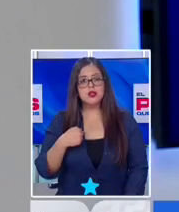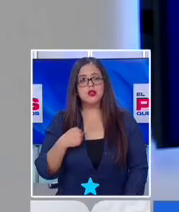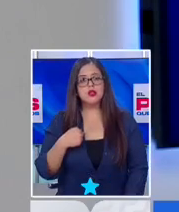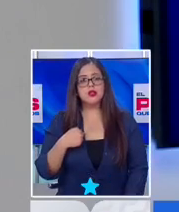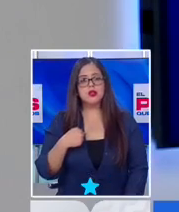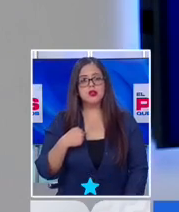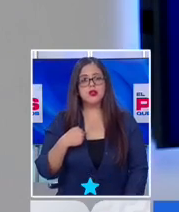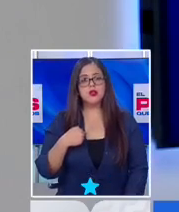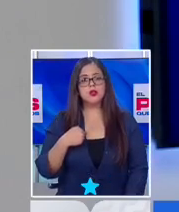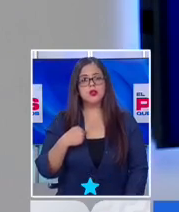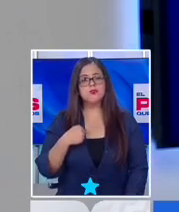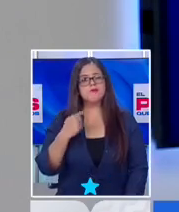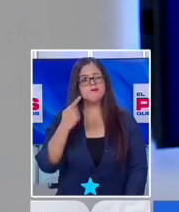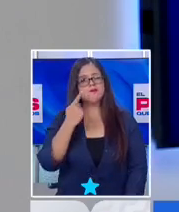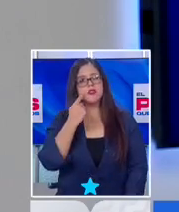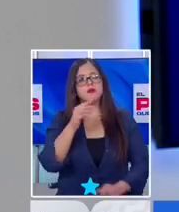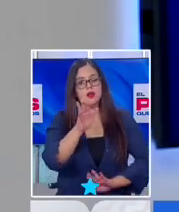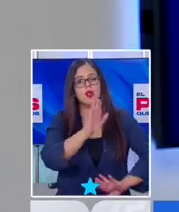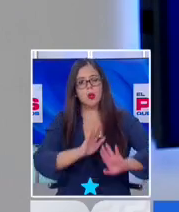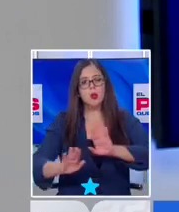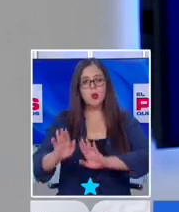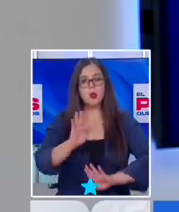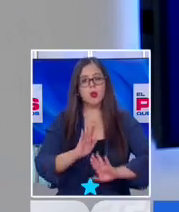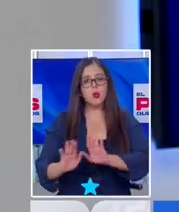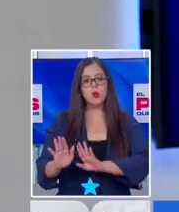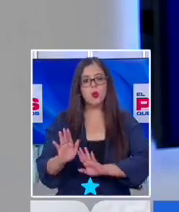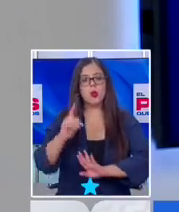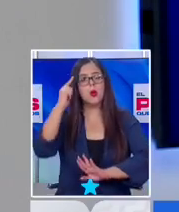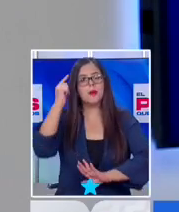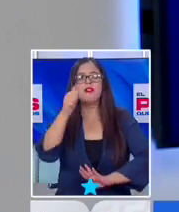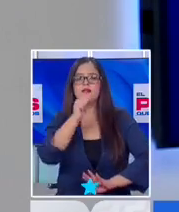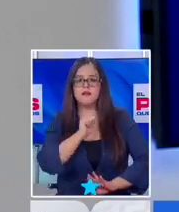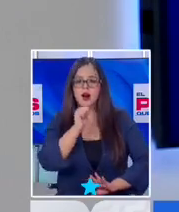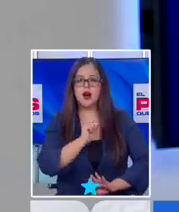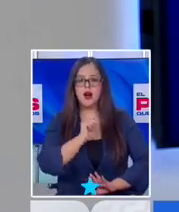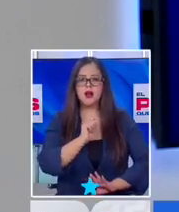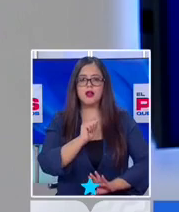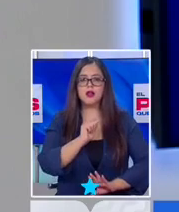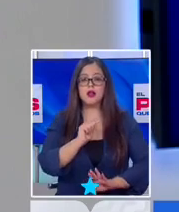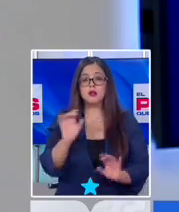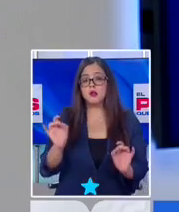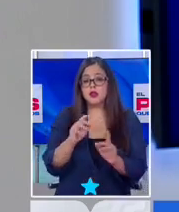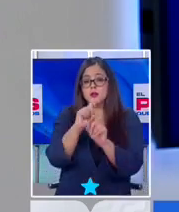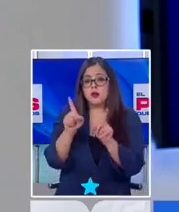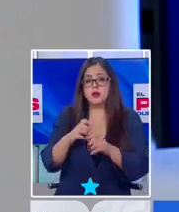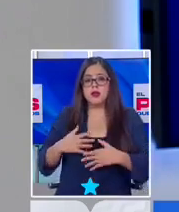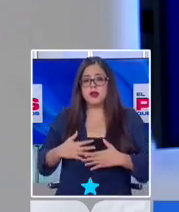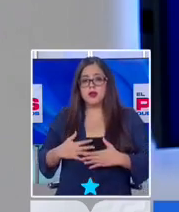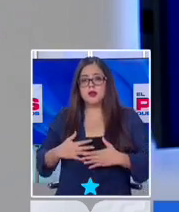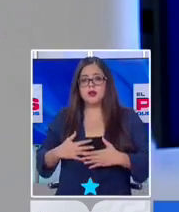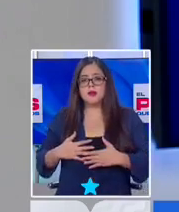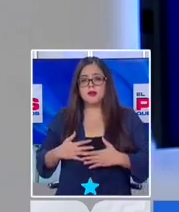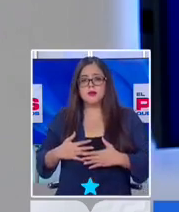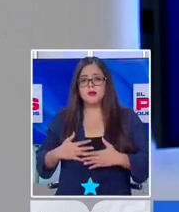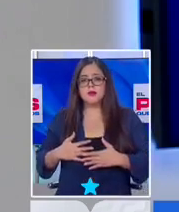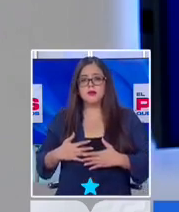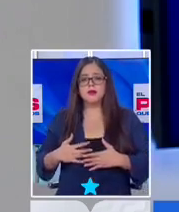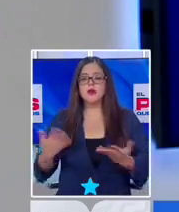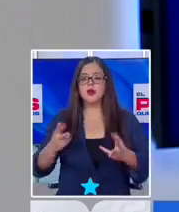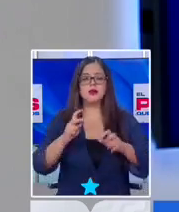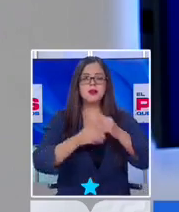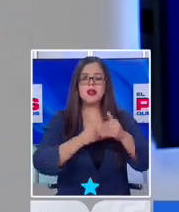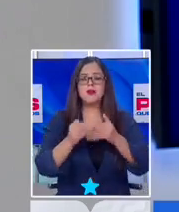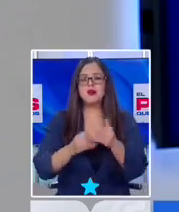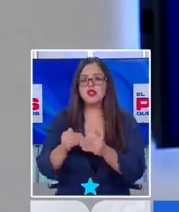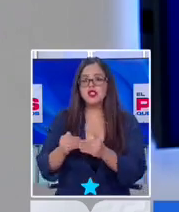una posición muy cautelosa porque creo que todavía falta ahora si a mí me pregunta dentro de cómo va el proceso